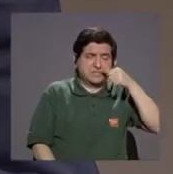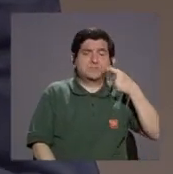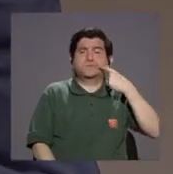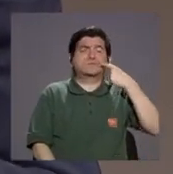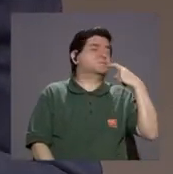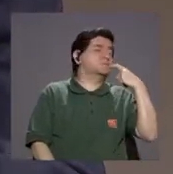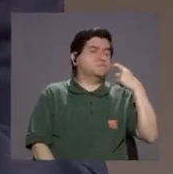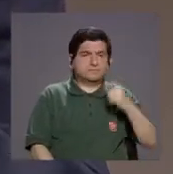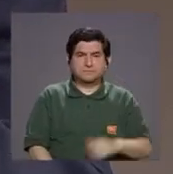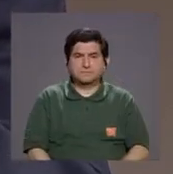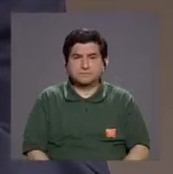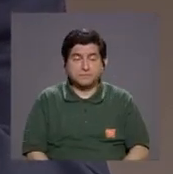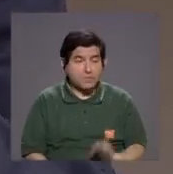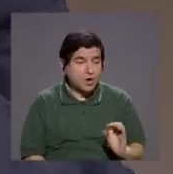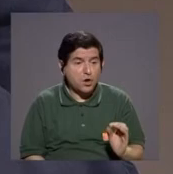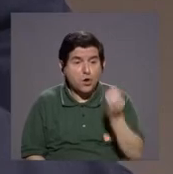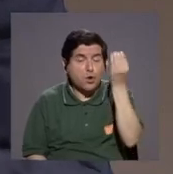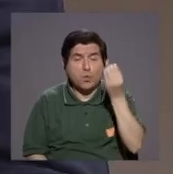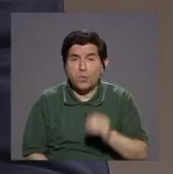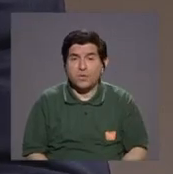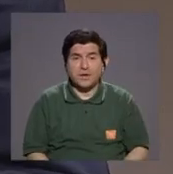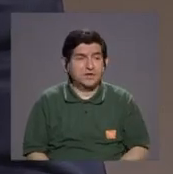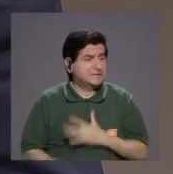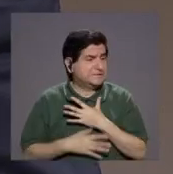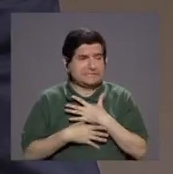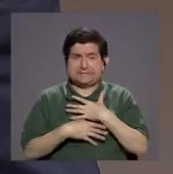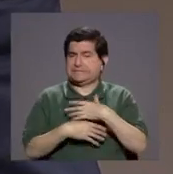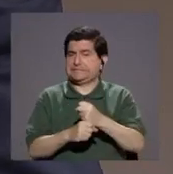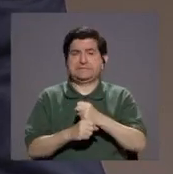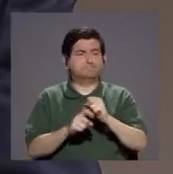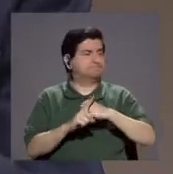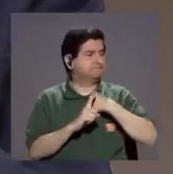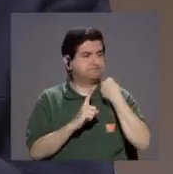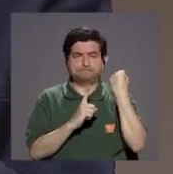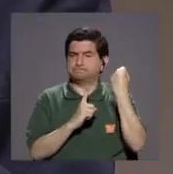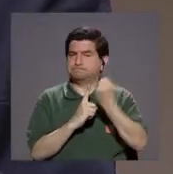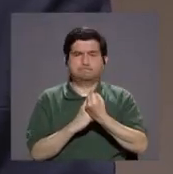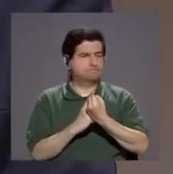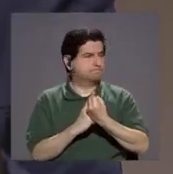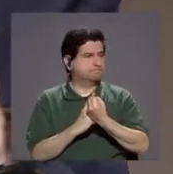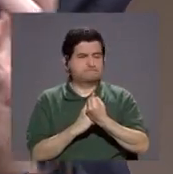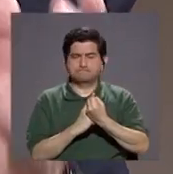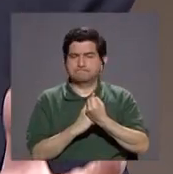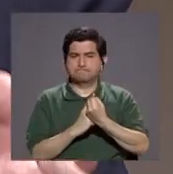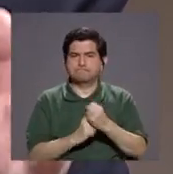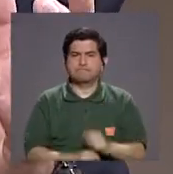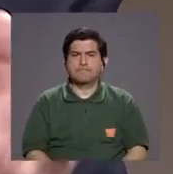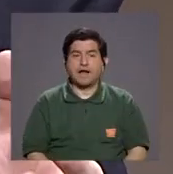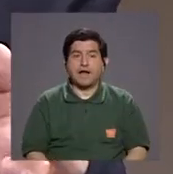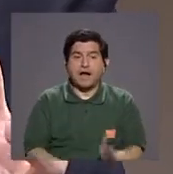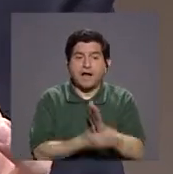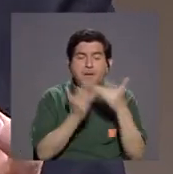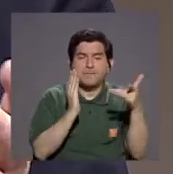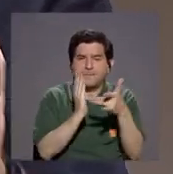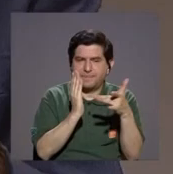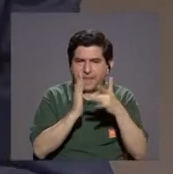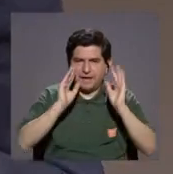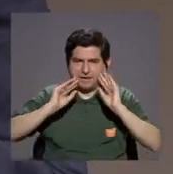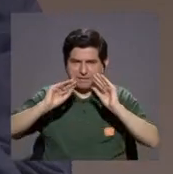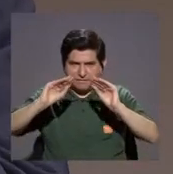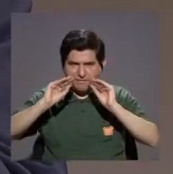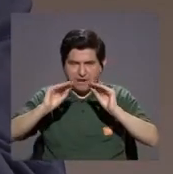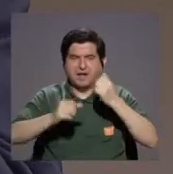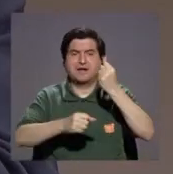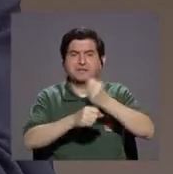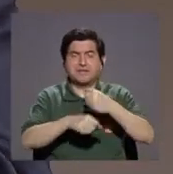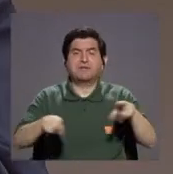son muchachos totalmente desconfiados de la sociedad entonces con la parte técnica académica hay